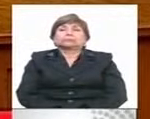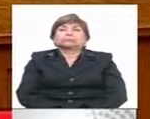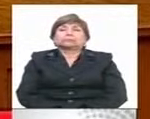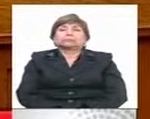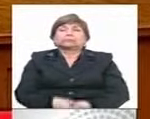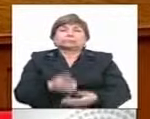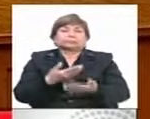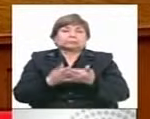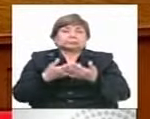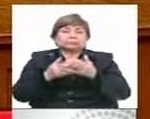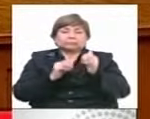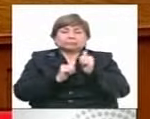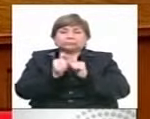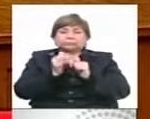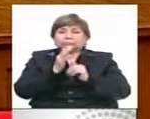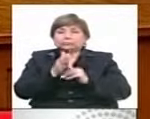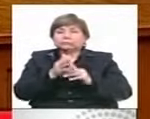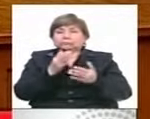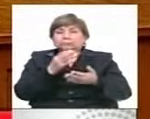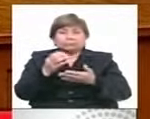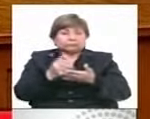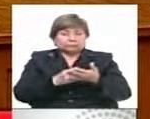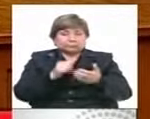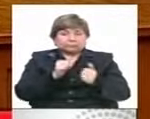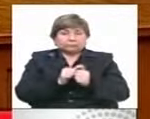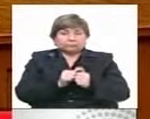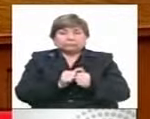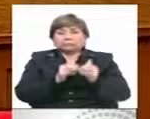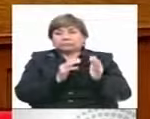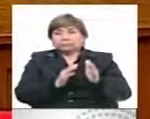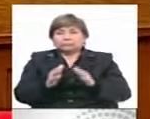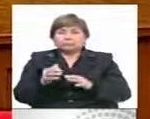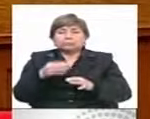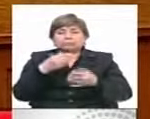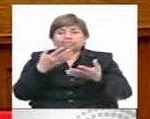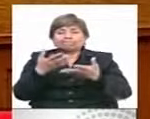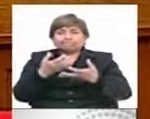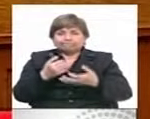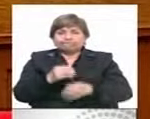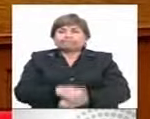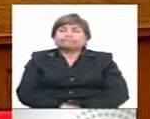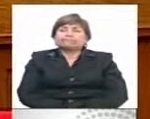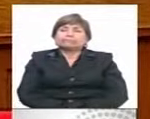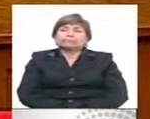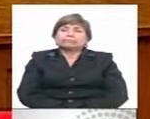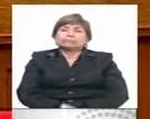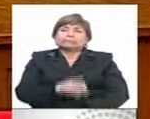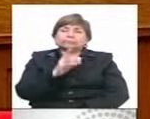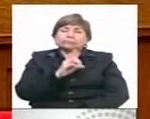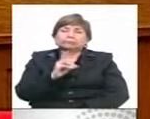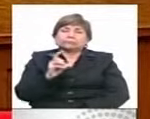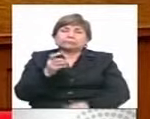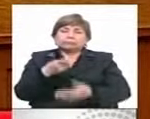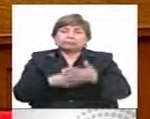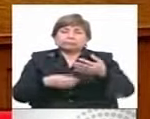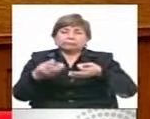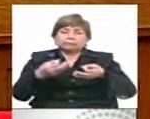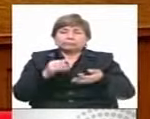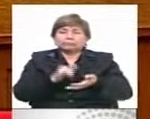Durante ese transcurso, para subsanar esas condiciones, se requiere al presupuesto